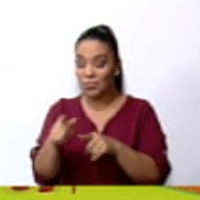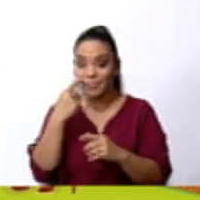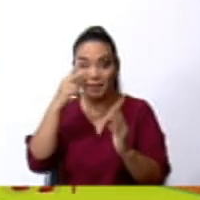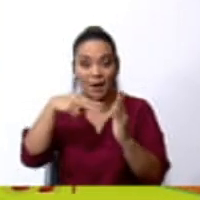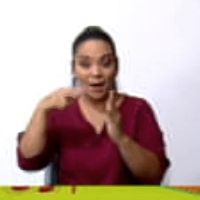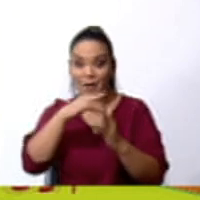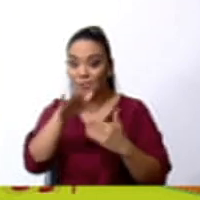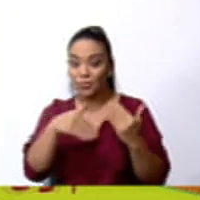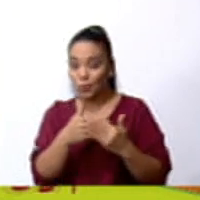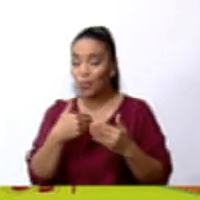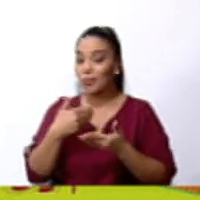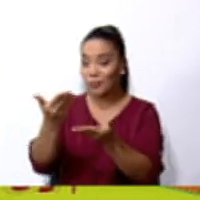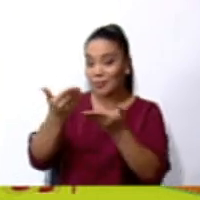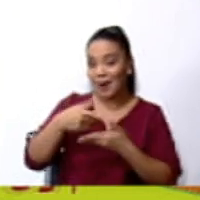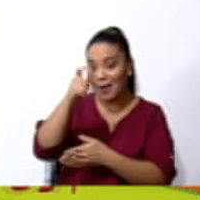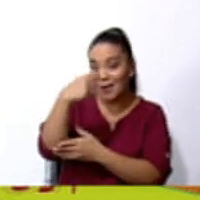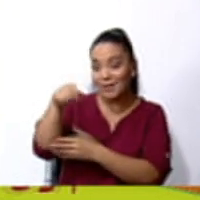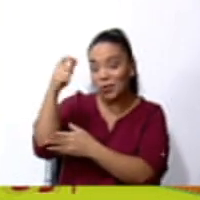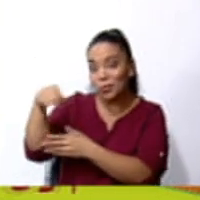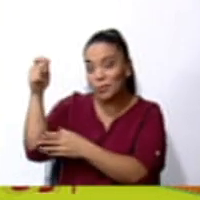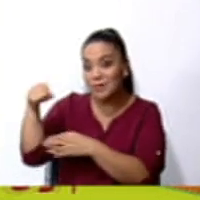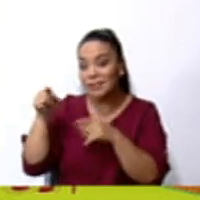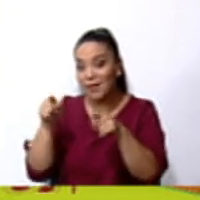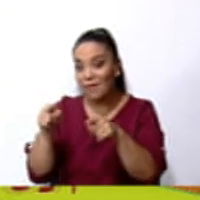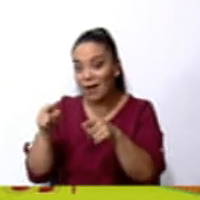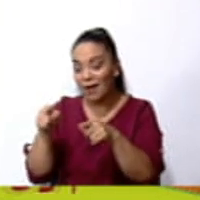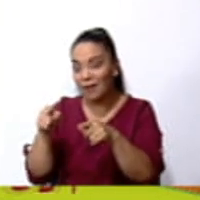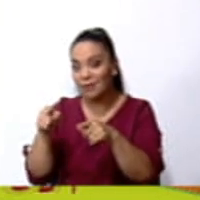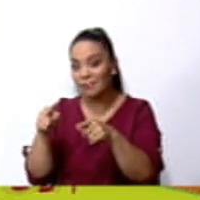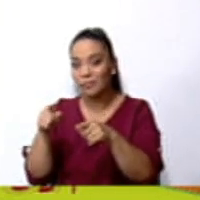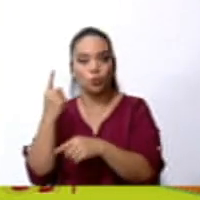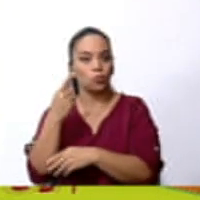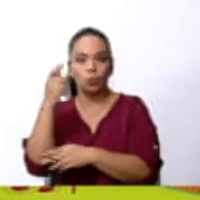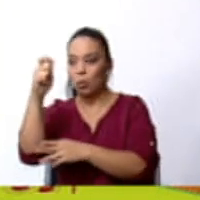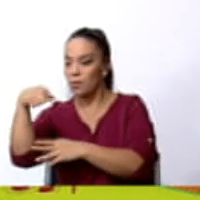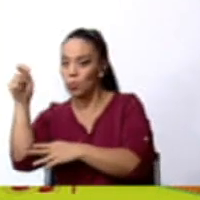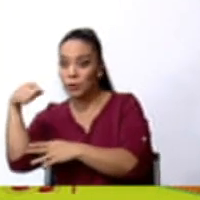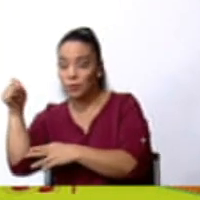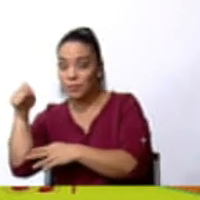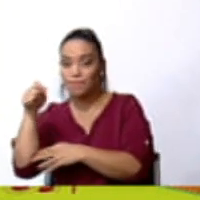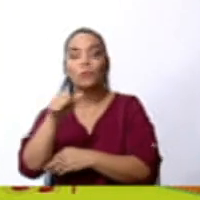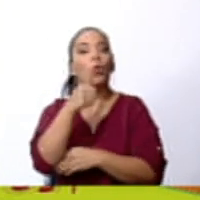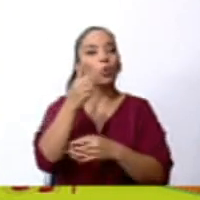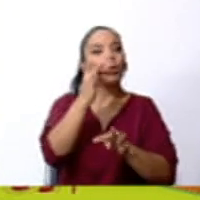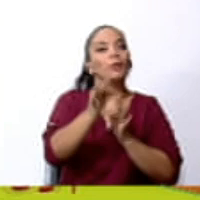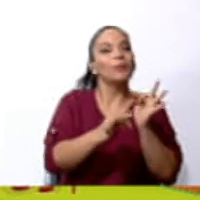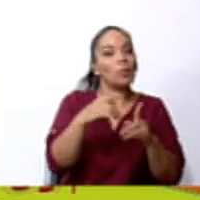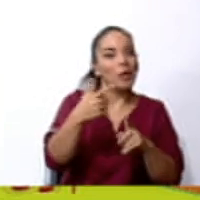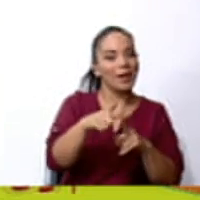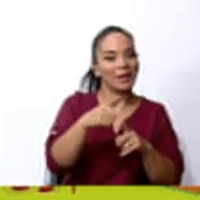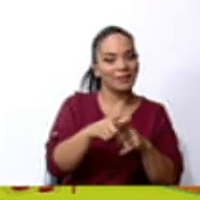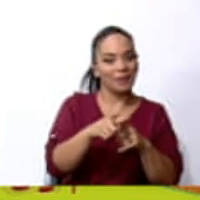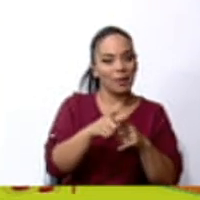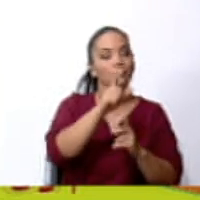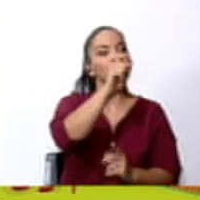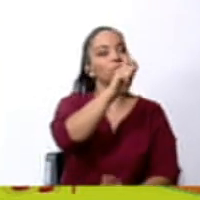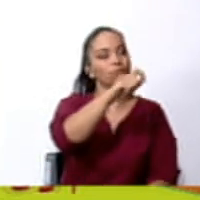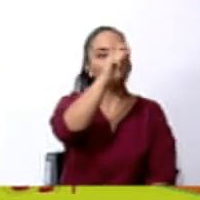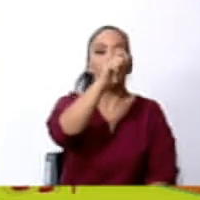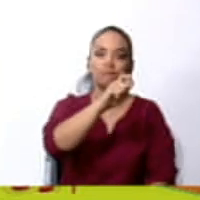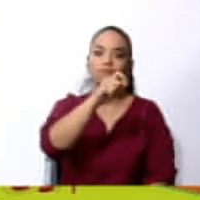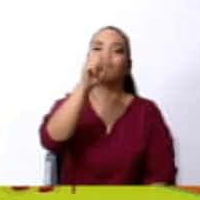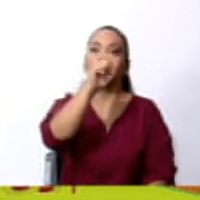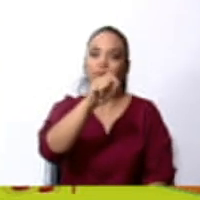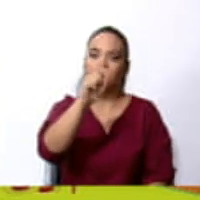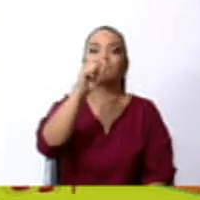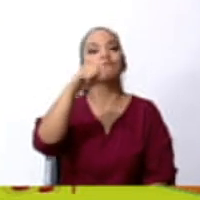todo lo que tengo en letra cursiva? Pero no solo en letra cursiva. También está el otro tipo de letra que empleamos, que es la imprenta. Esta